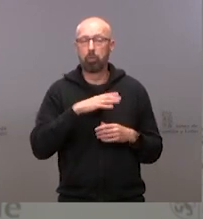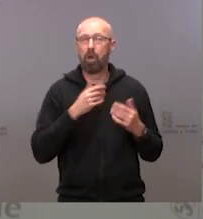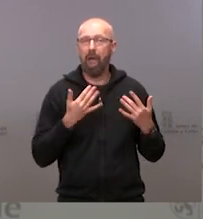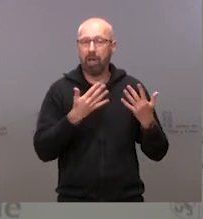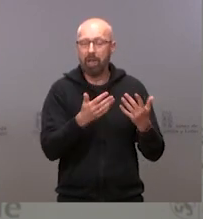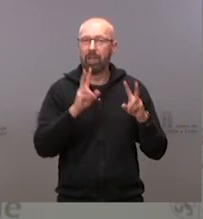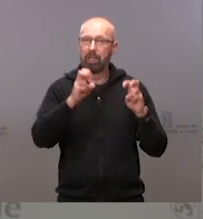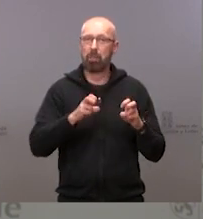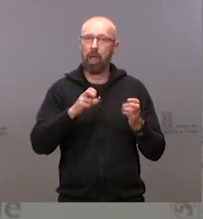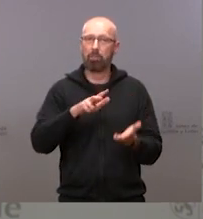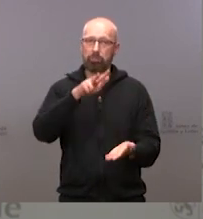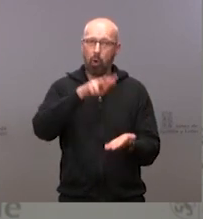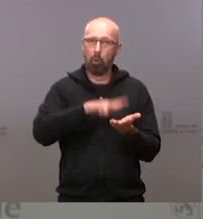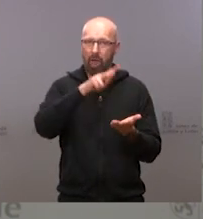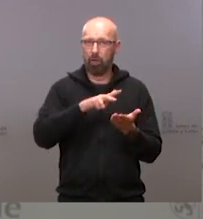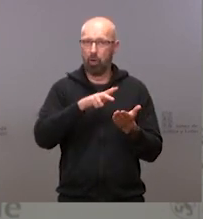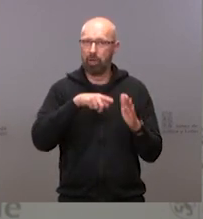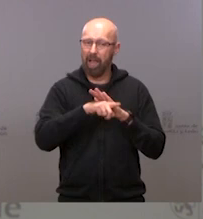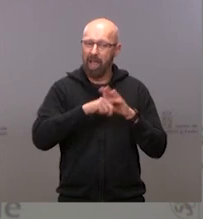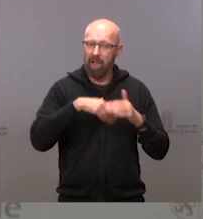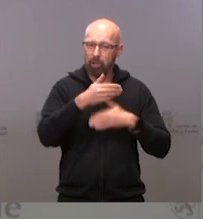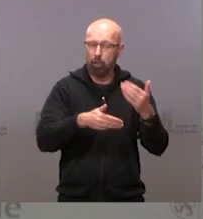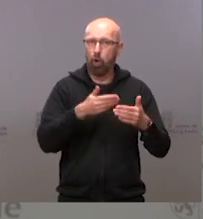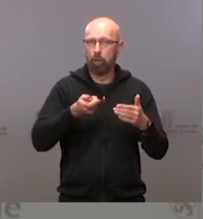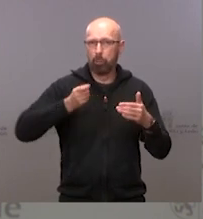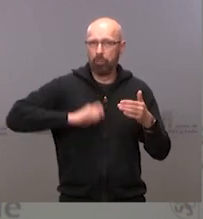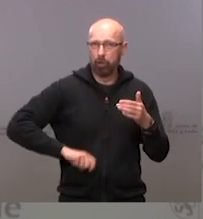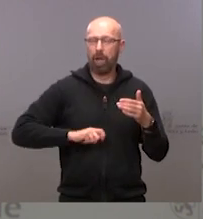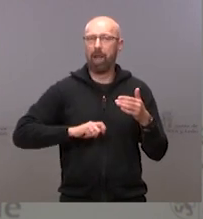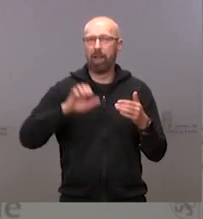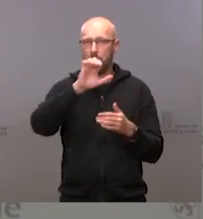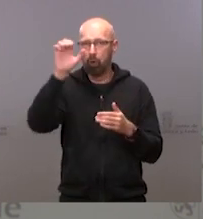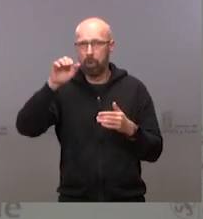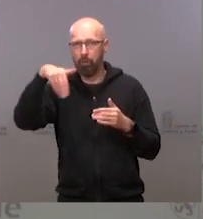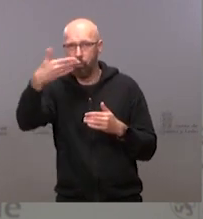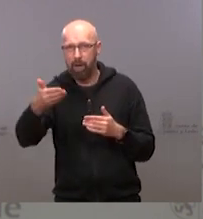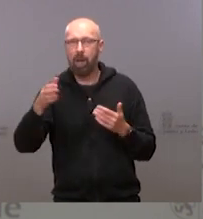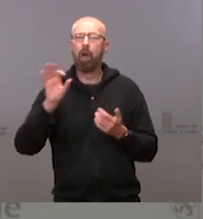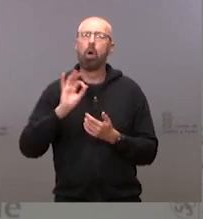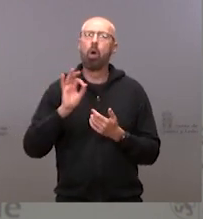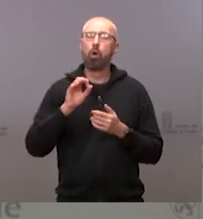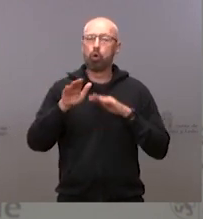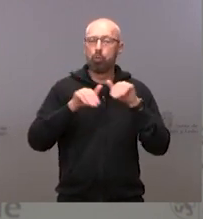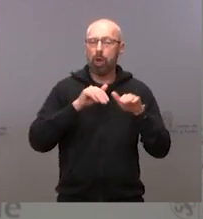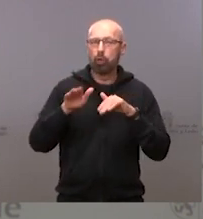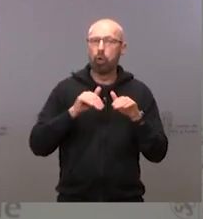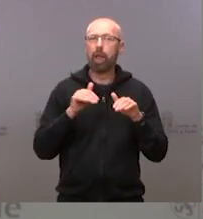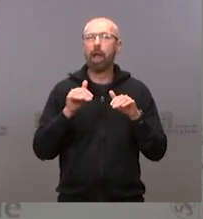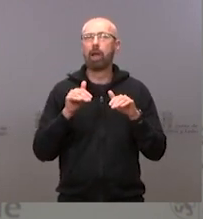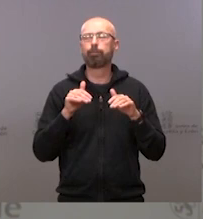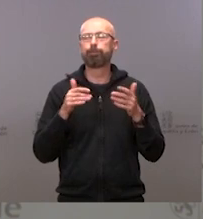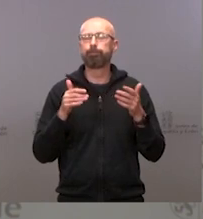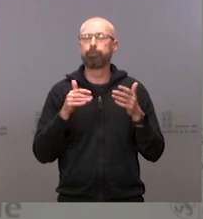homologación de los trámites de los profesionales extracomunitarios la convocatoria de un bueno pues un